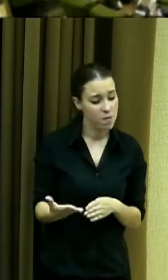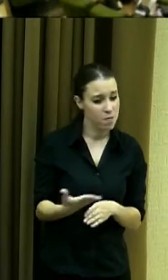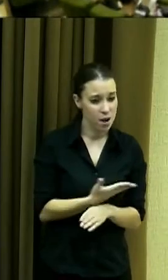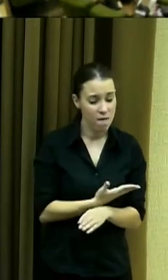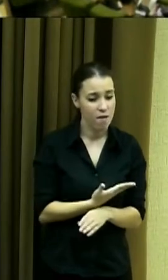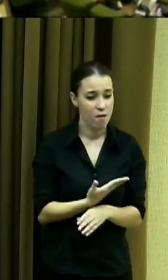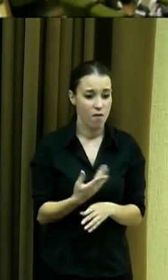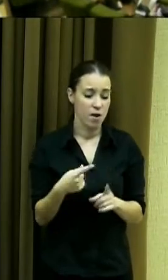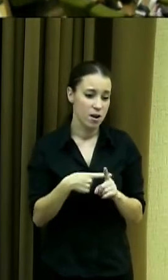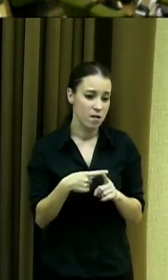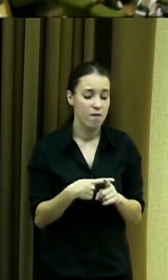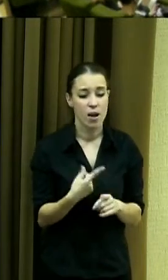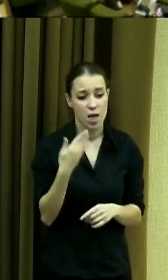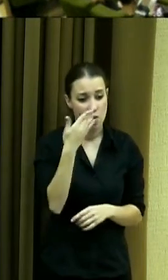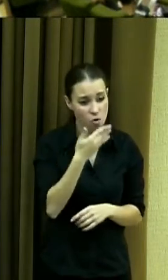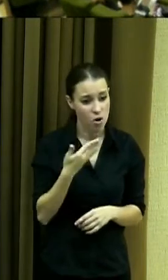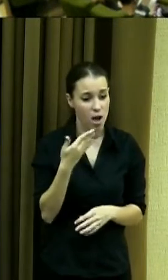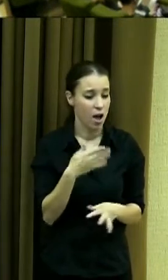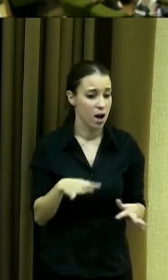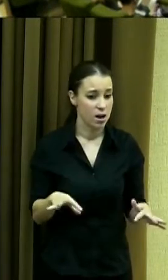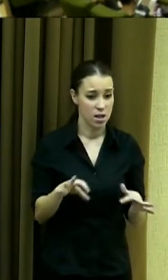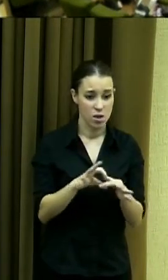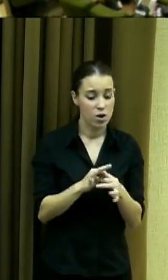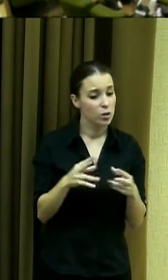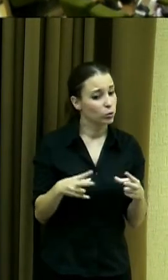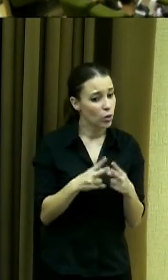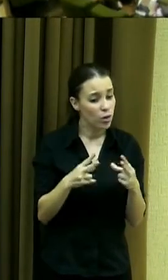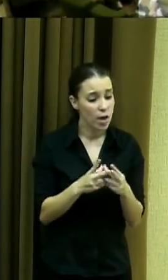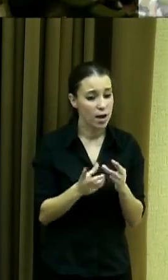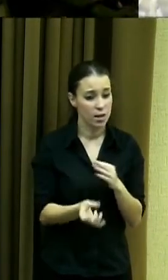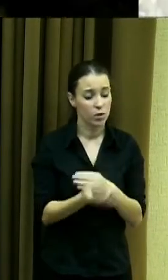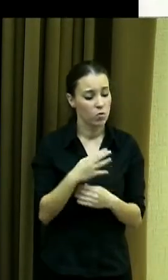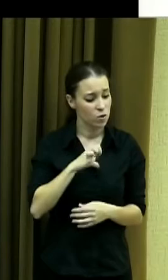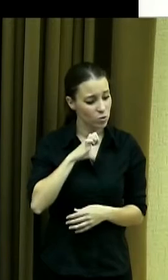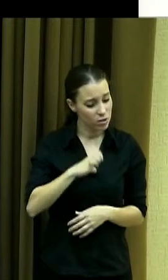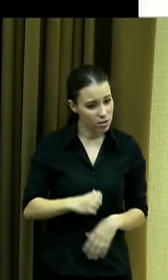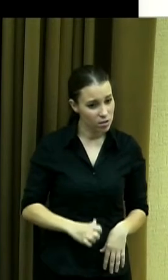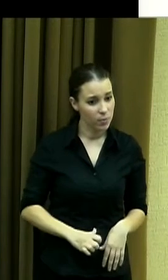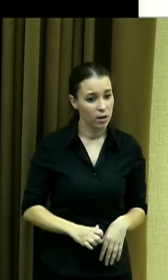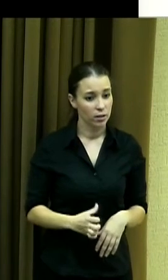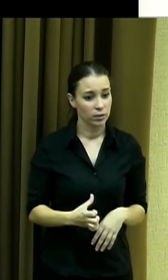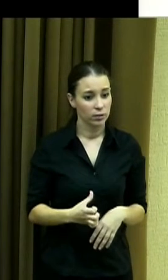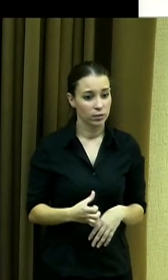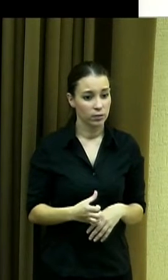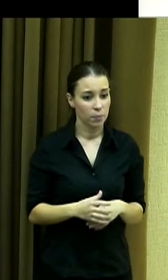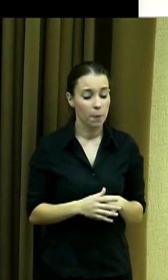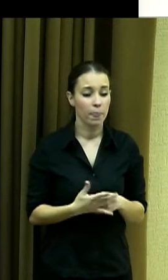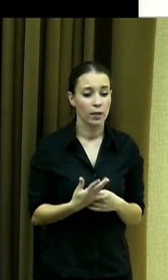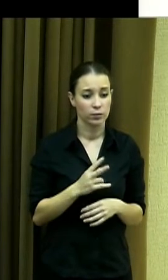nivel escolar como relacional, social, bueno, pues generan una baja autoestima, una inestabilidad